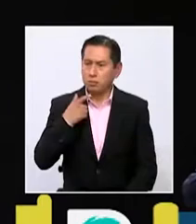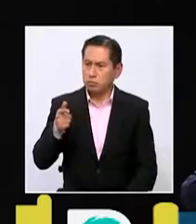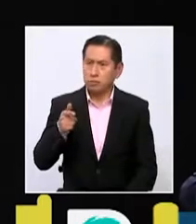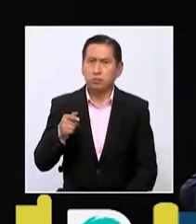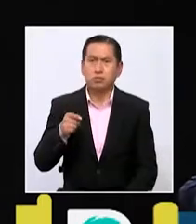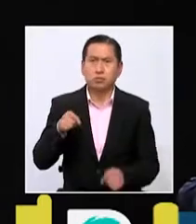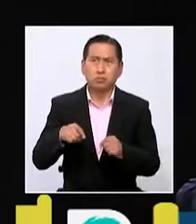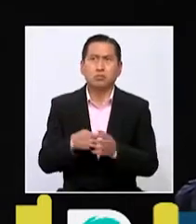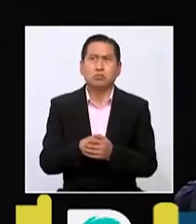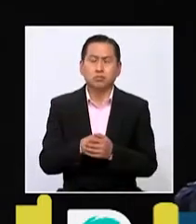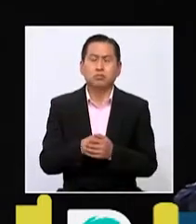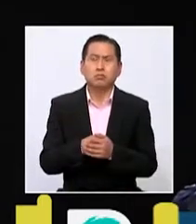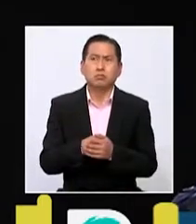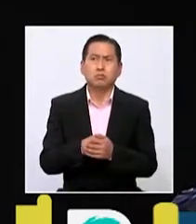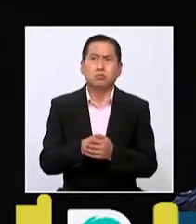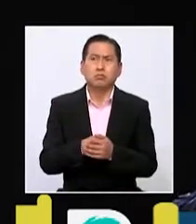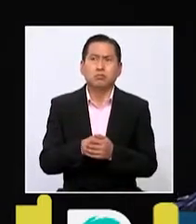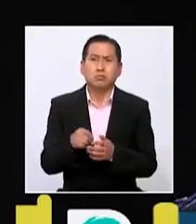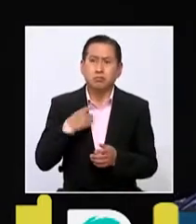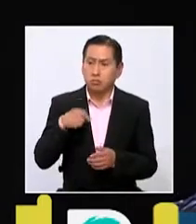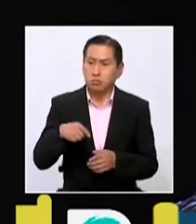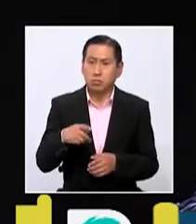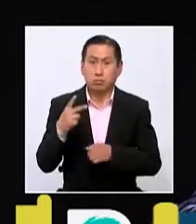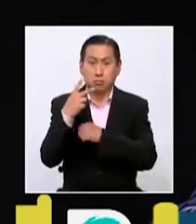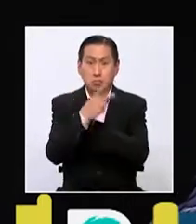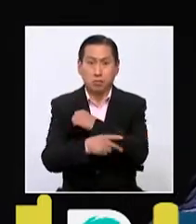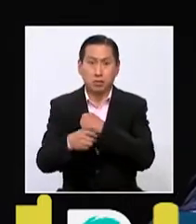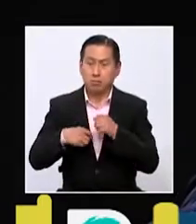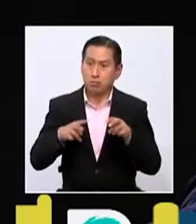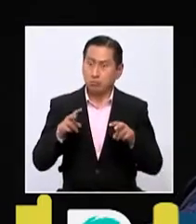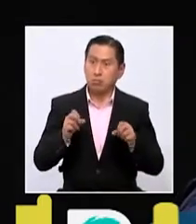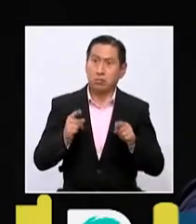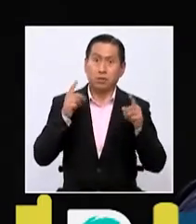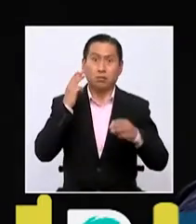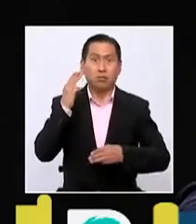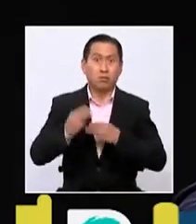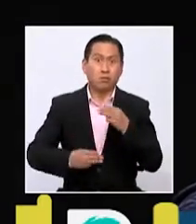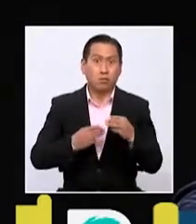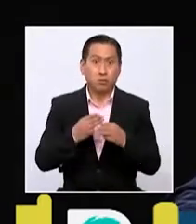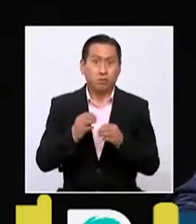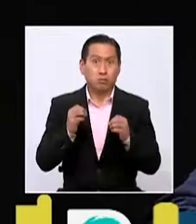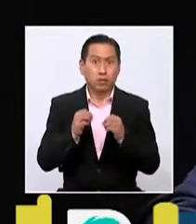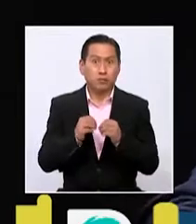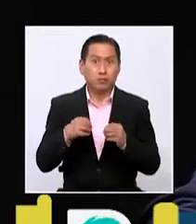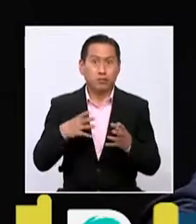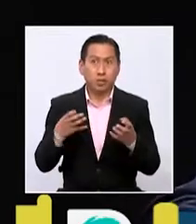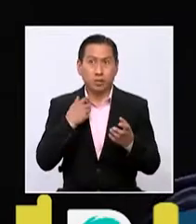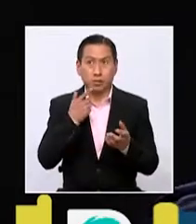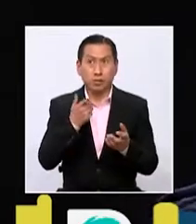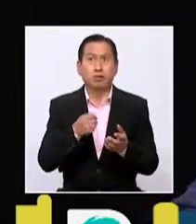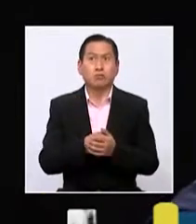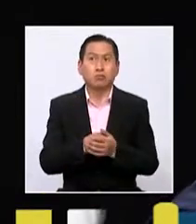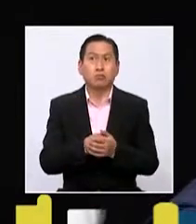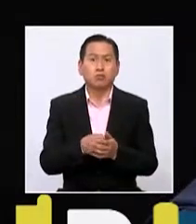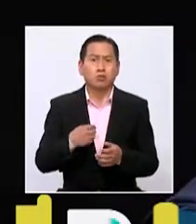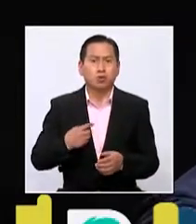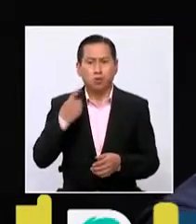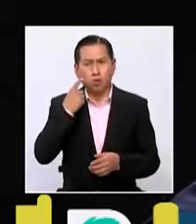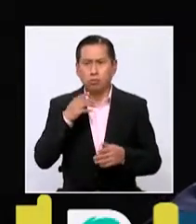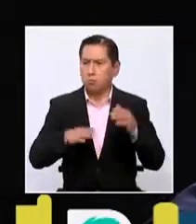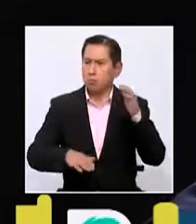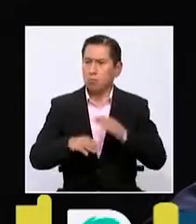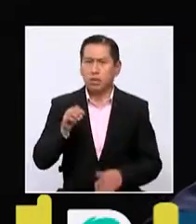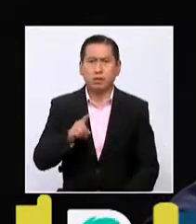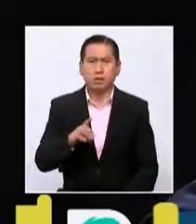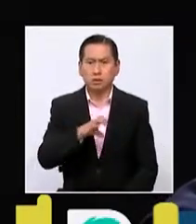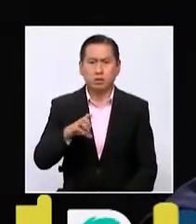Pucara, que es uno de los países que más me ha impactado a mí en el mundo. Y te quiero decir, Saraí, que conozco más de 120